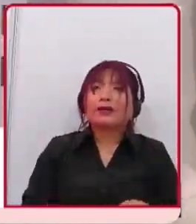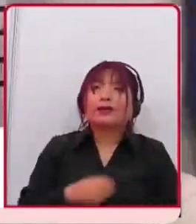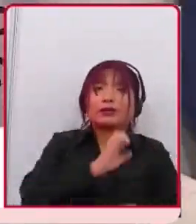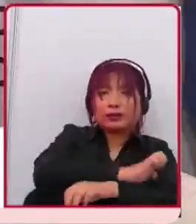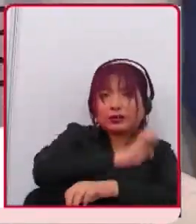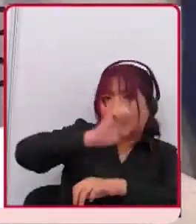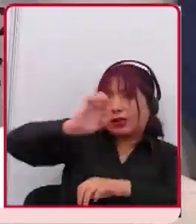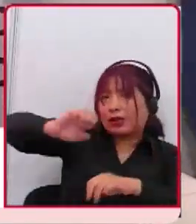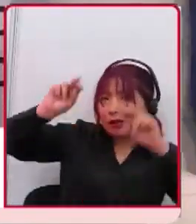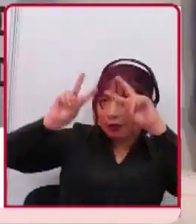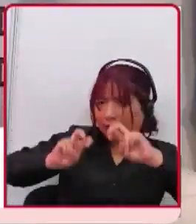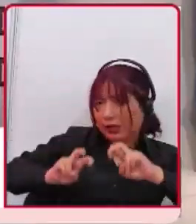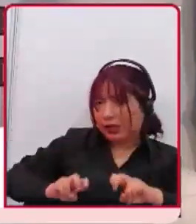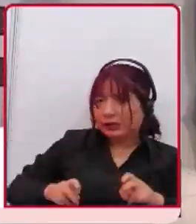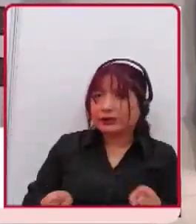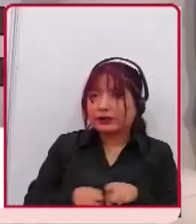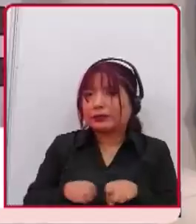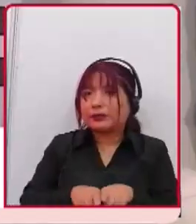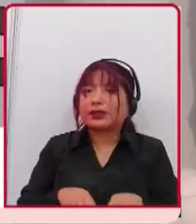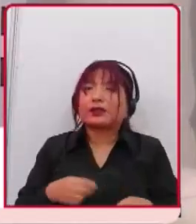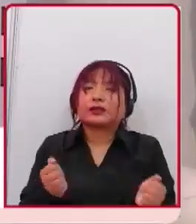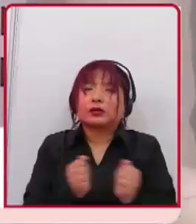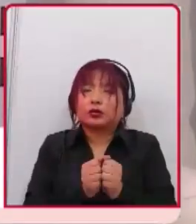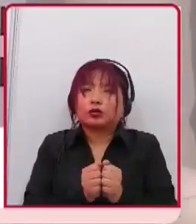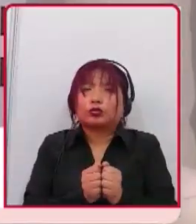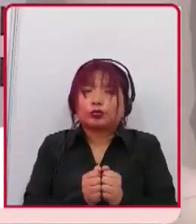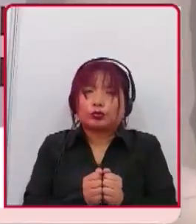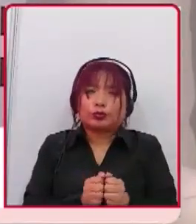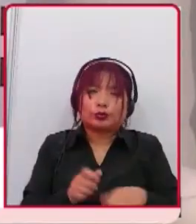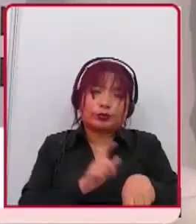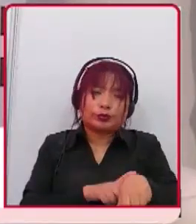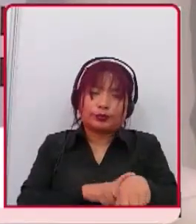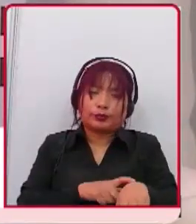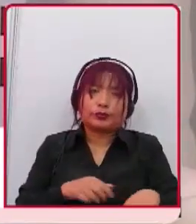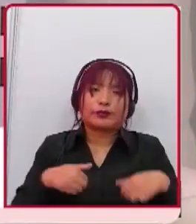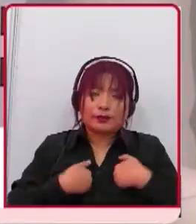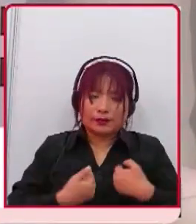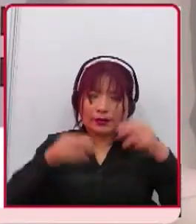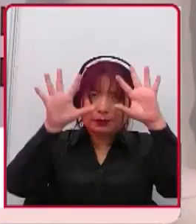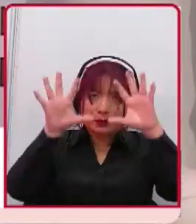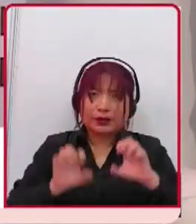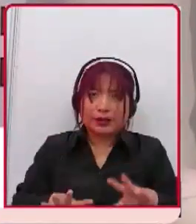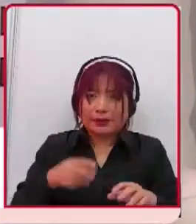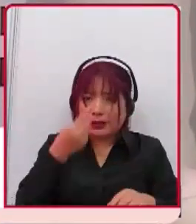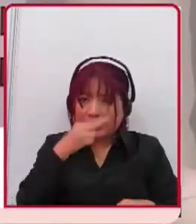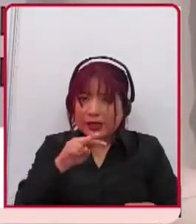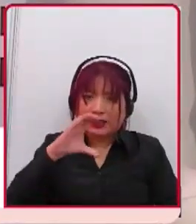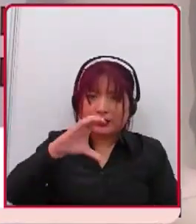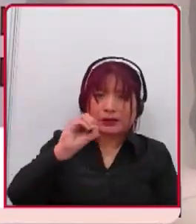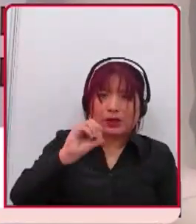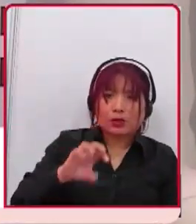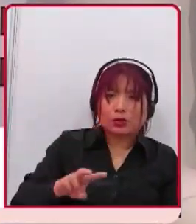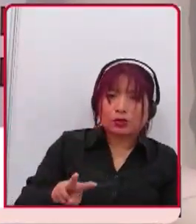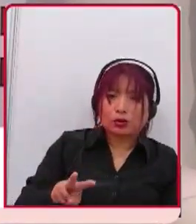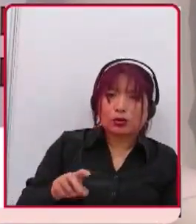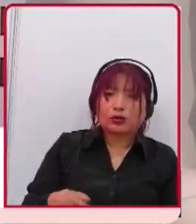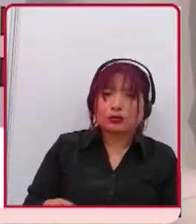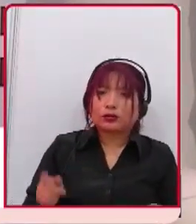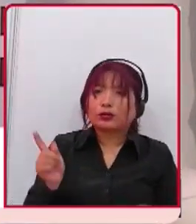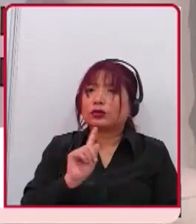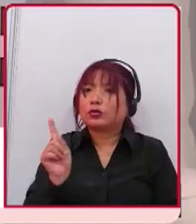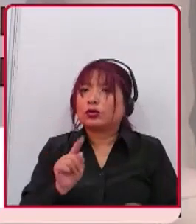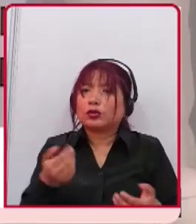estadístico, tanto durante los periodos en los que pudimos evaluar el CO2 y cuando no se adicionó